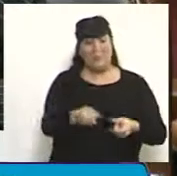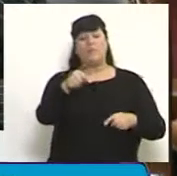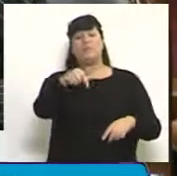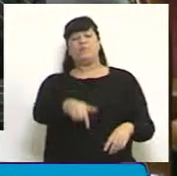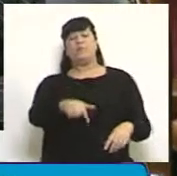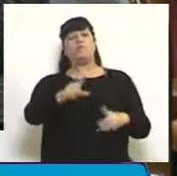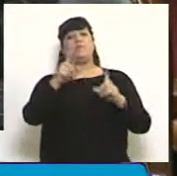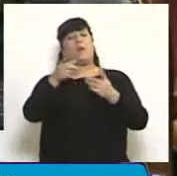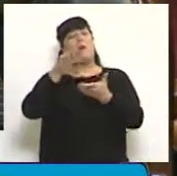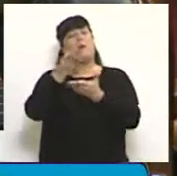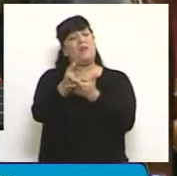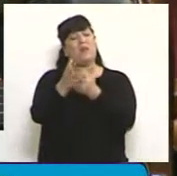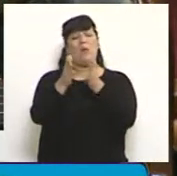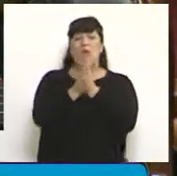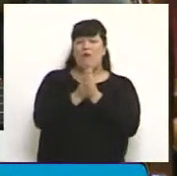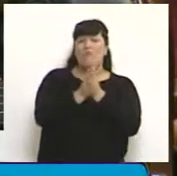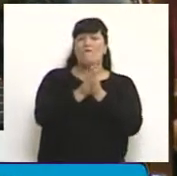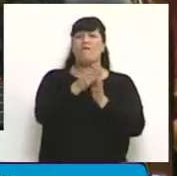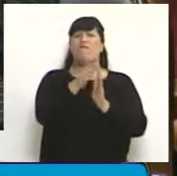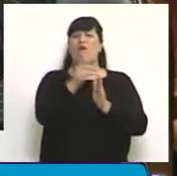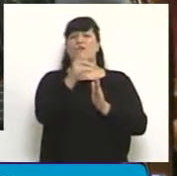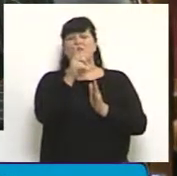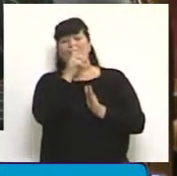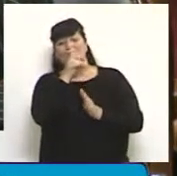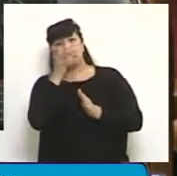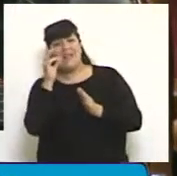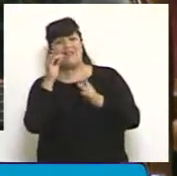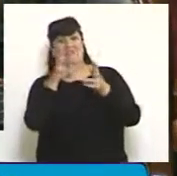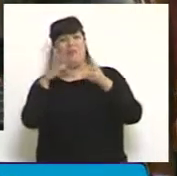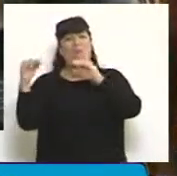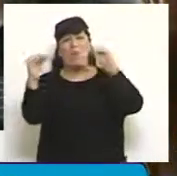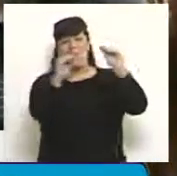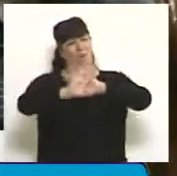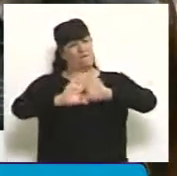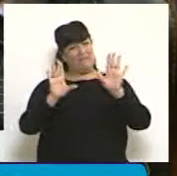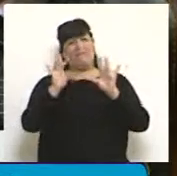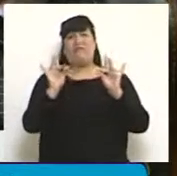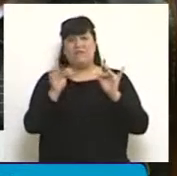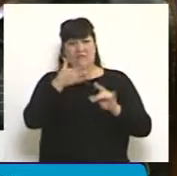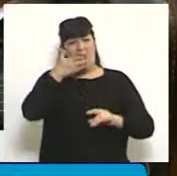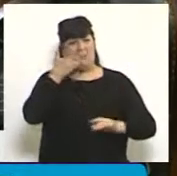Les vamos a pedir si puede ser que hagan un poco de silencio, si no es muy difícil.